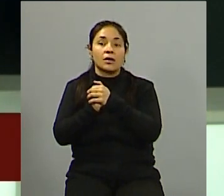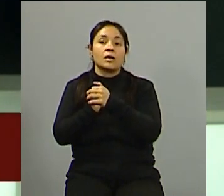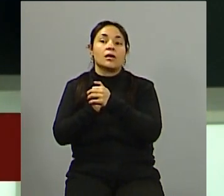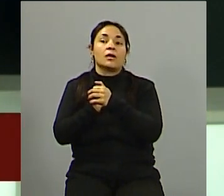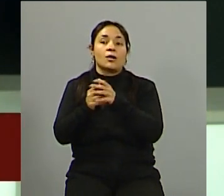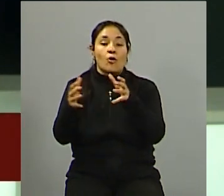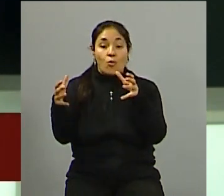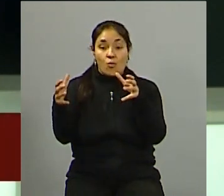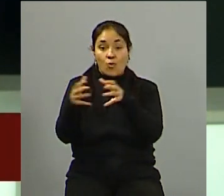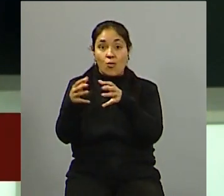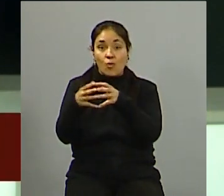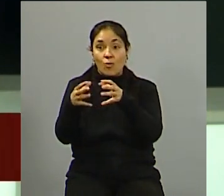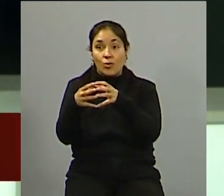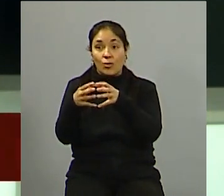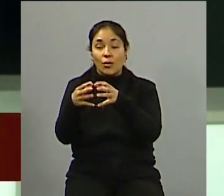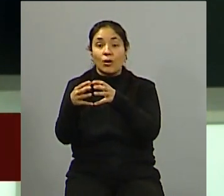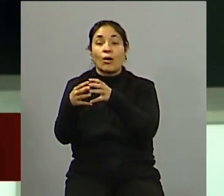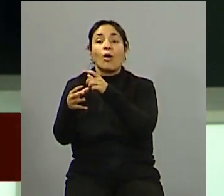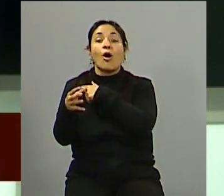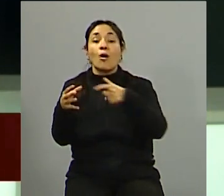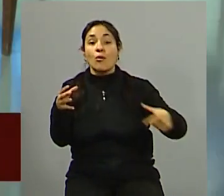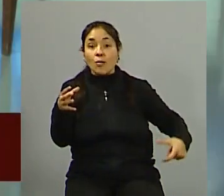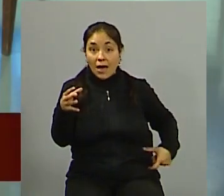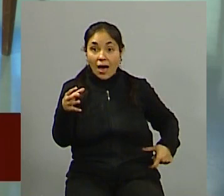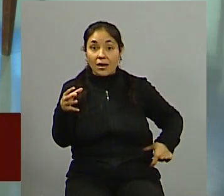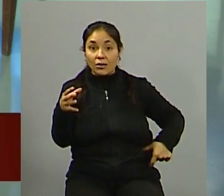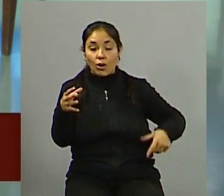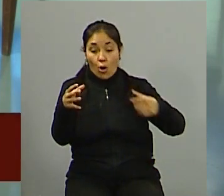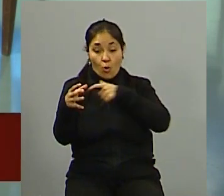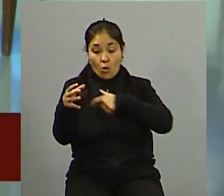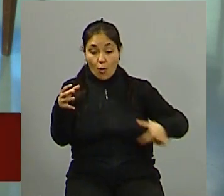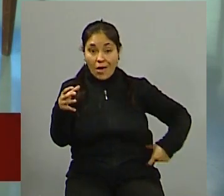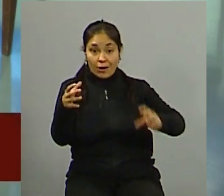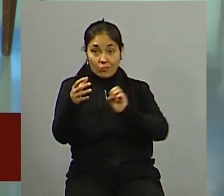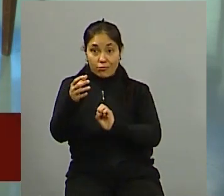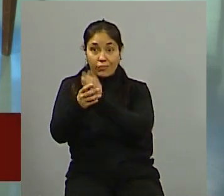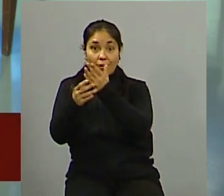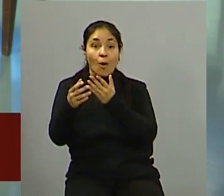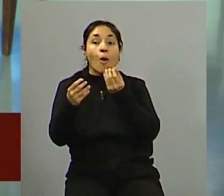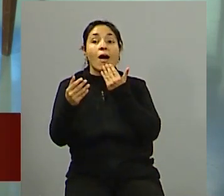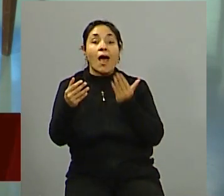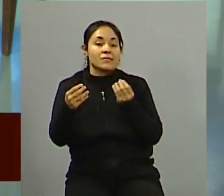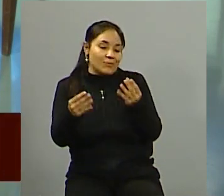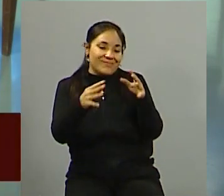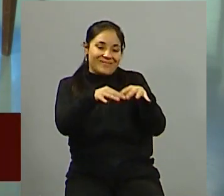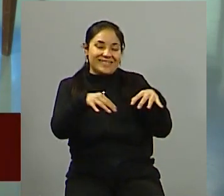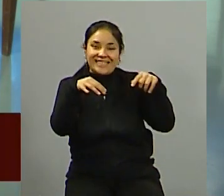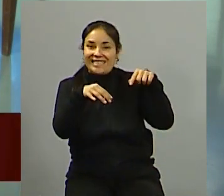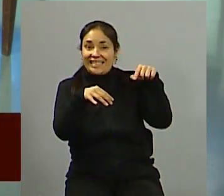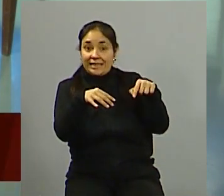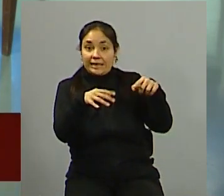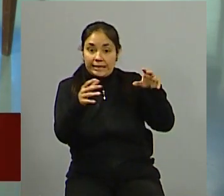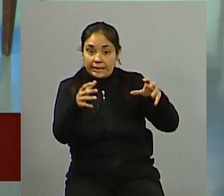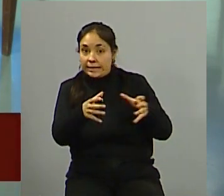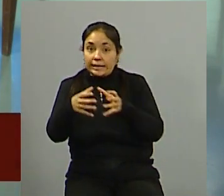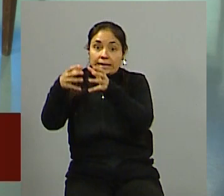se desprende justamente como el líder de esa mayoría en ese órgano legislativo, valga la redundancia, va a tener la